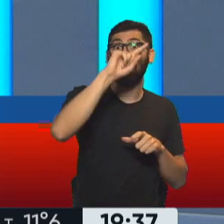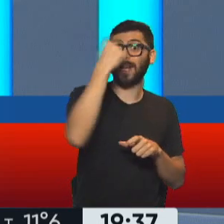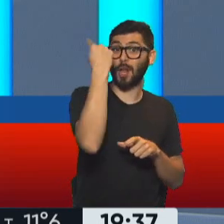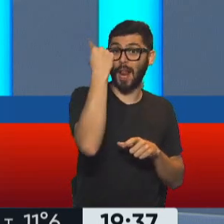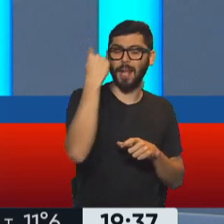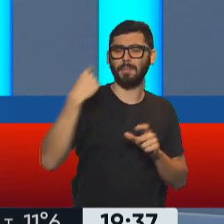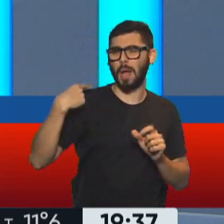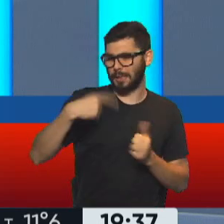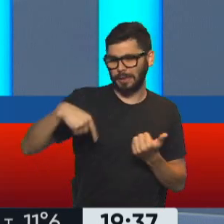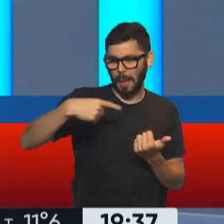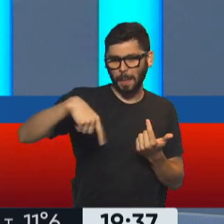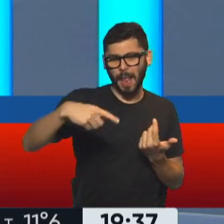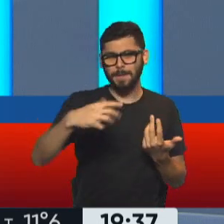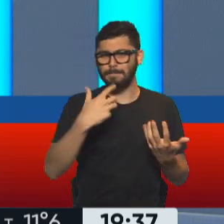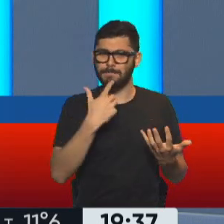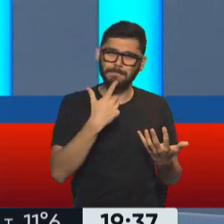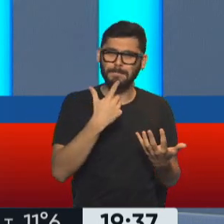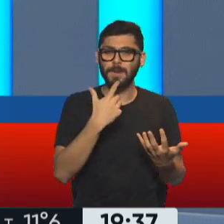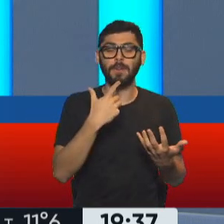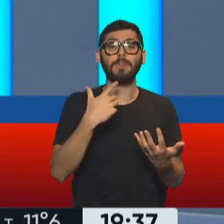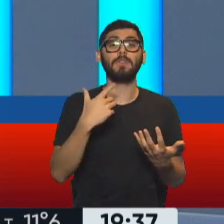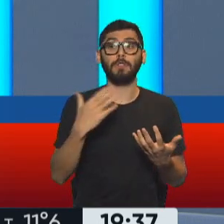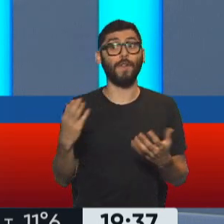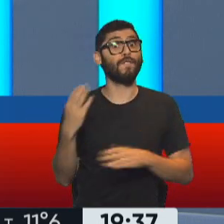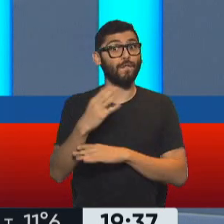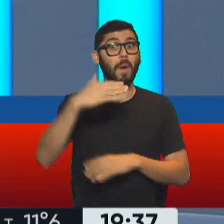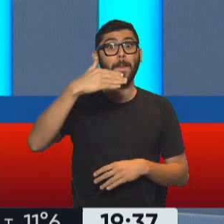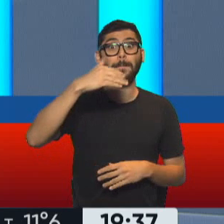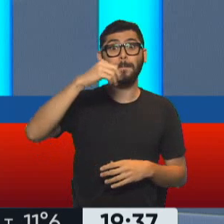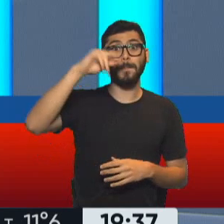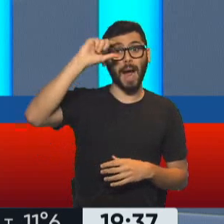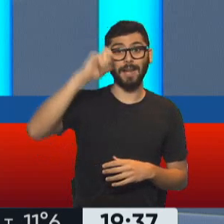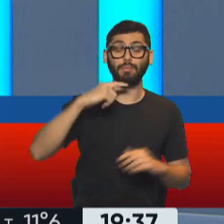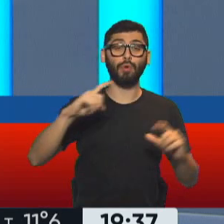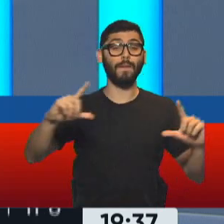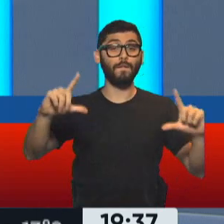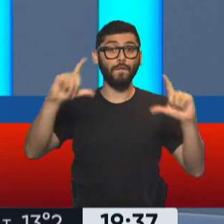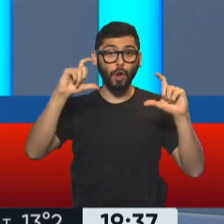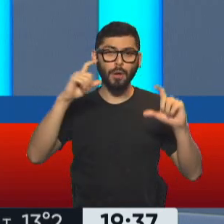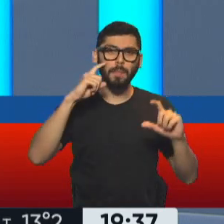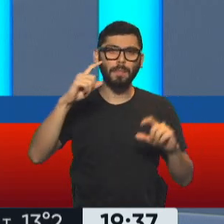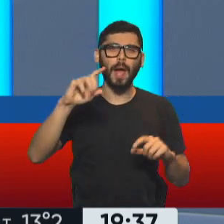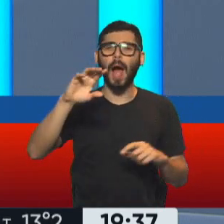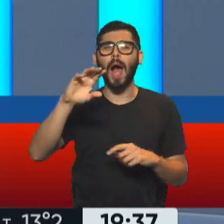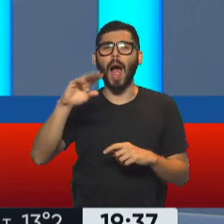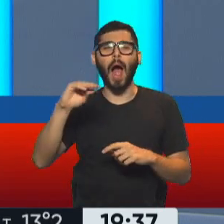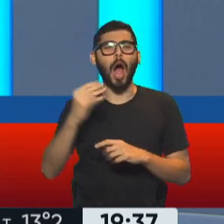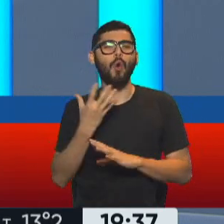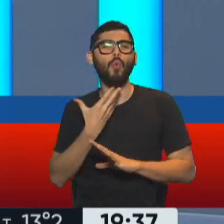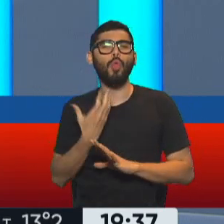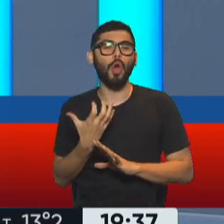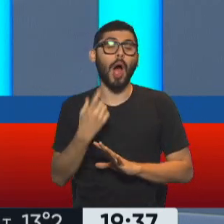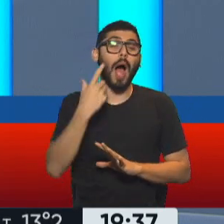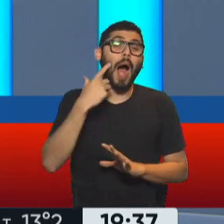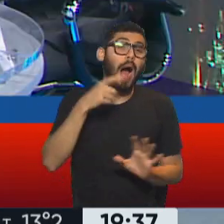un par de semanas siendo roja tratando de tentarlo fue facundo manes se sacó la foto y te voy a pedir que escuche a verte escuchándolo si